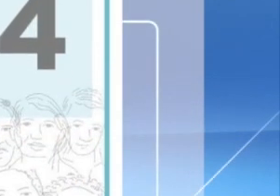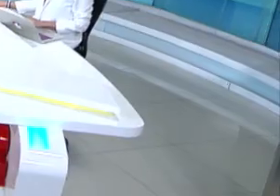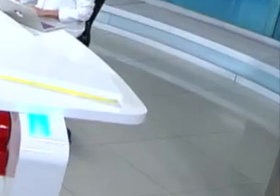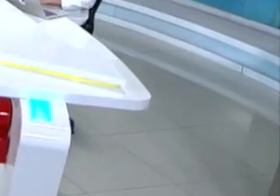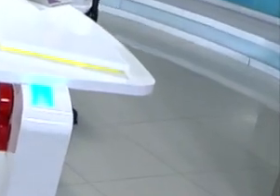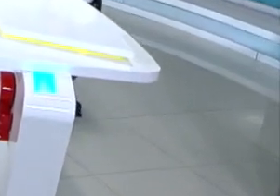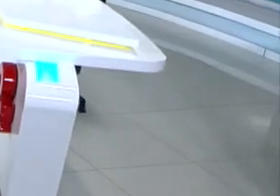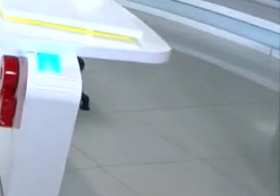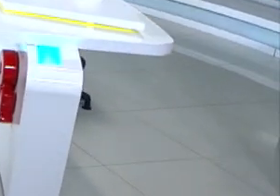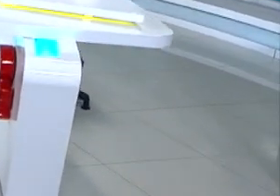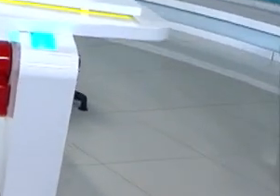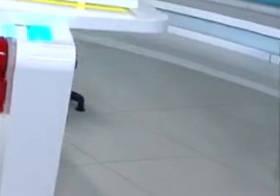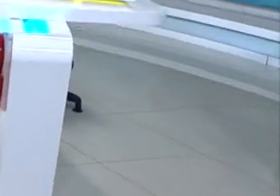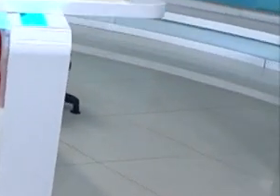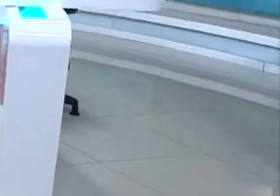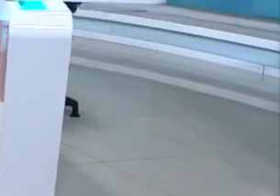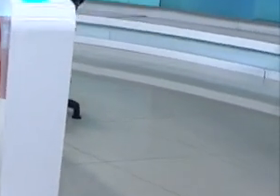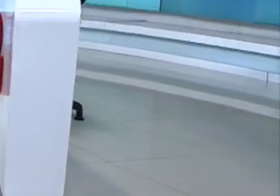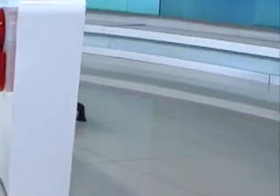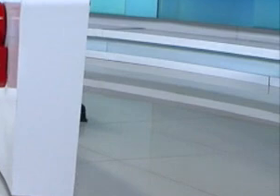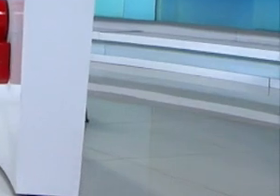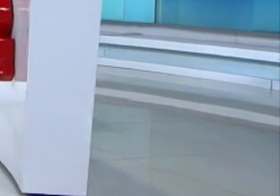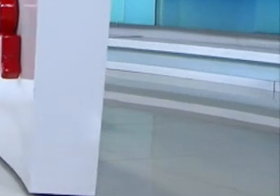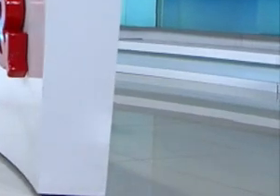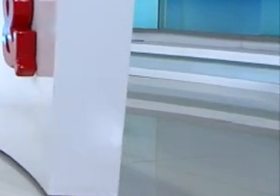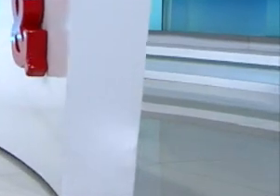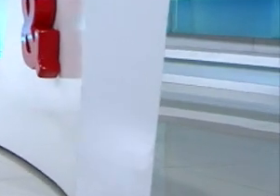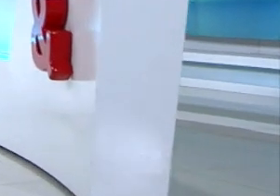Peñol, Antioquia. Con Luisa Tobo.